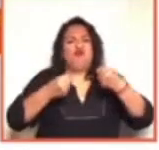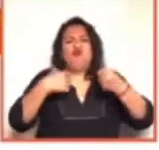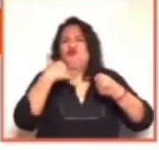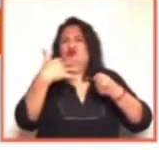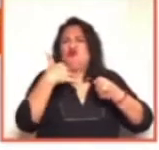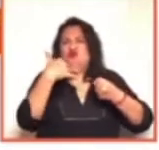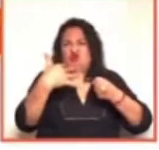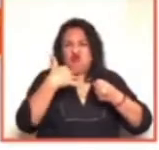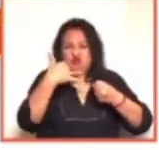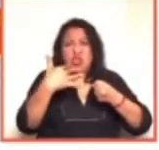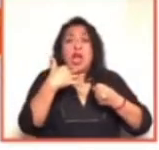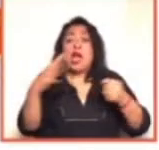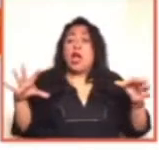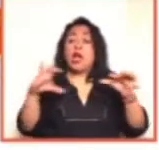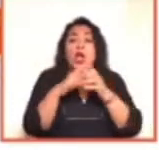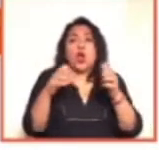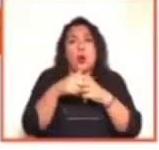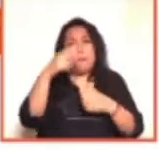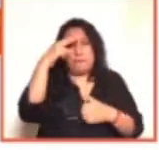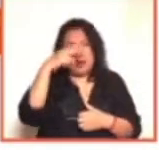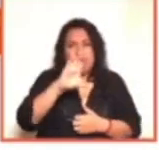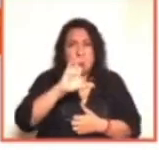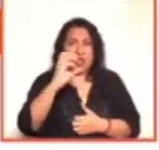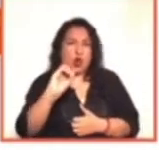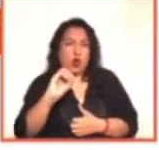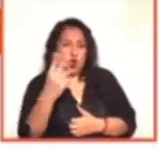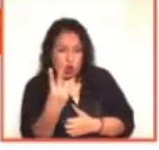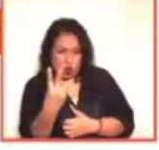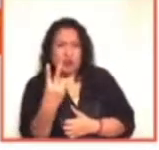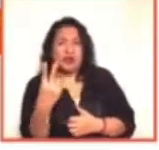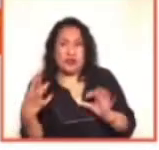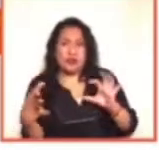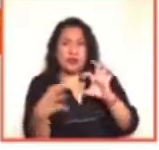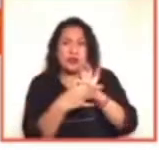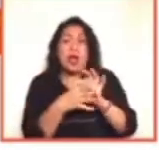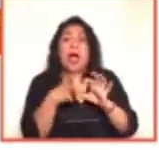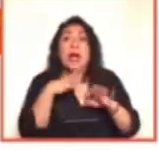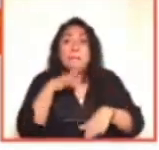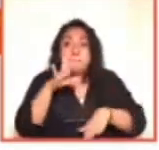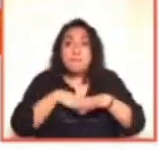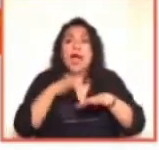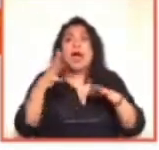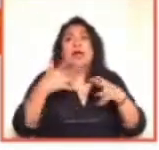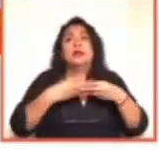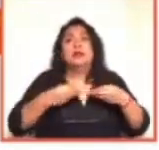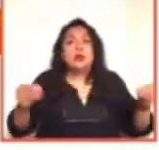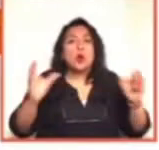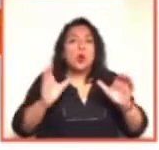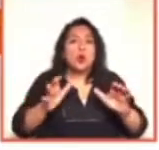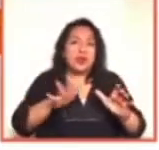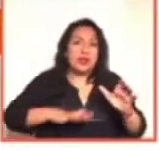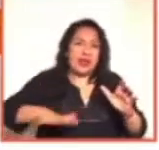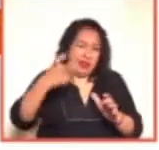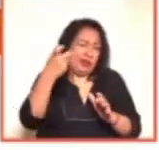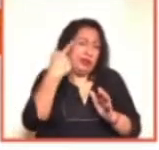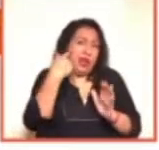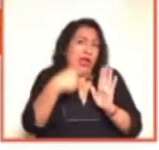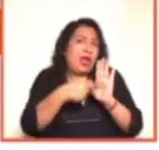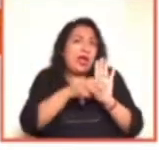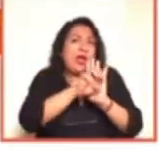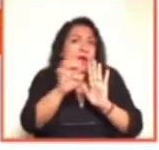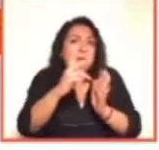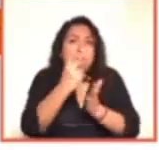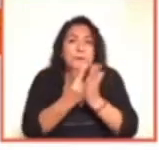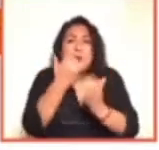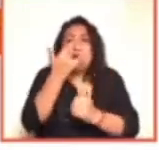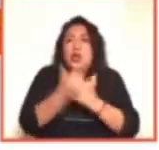tenemos una alianza con México CO2 que se encarga de aumentar mercados ambientales, y ellos nos vieron como un ejemplo de un proyecto